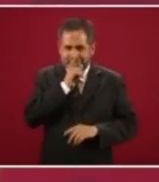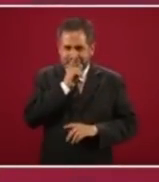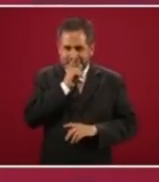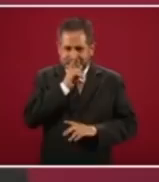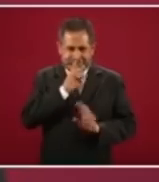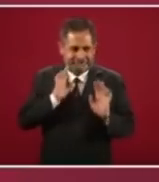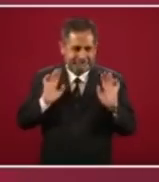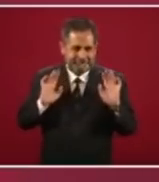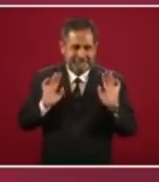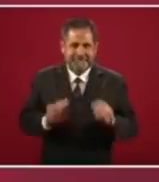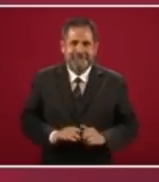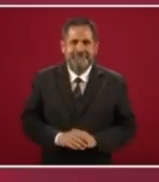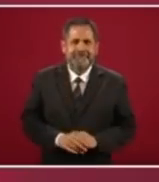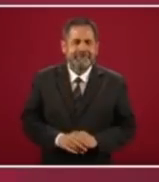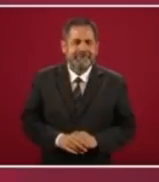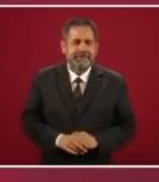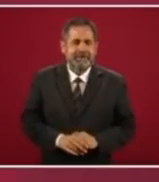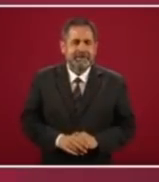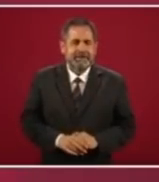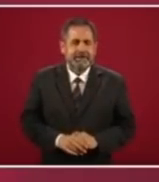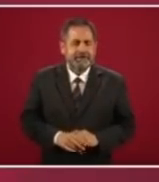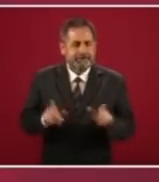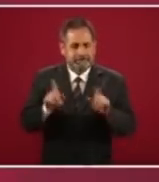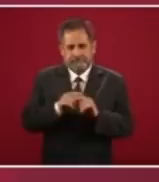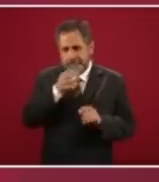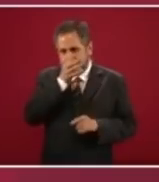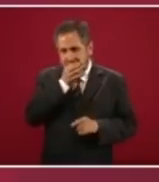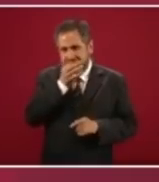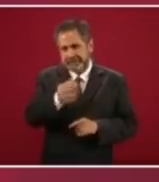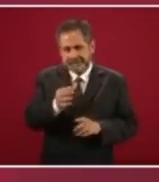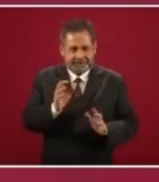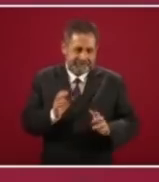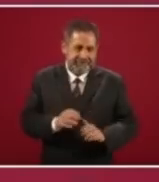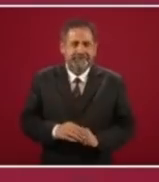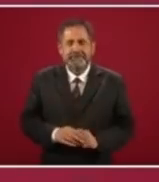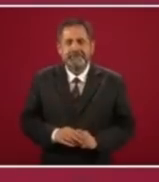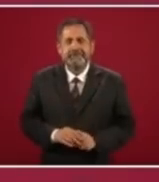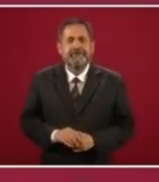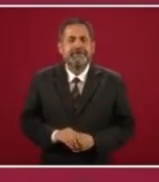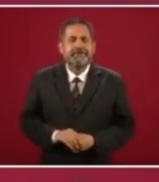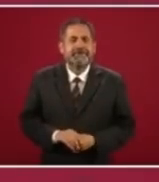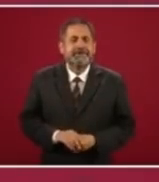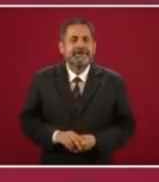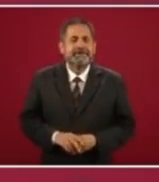Estoy en huelga. Nada más decir que